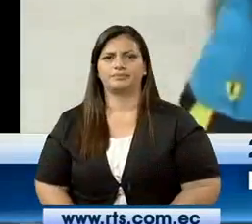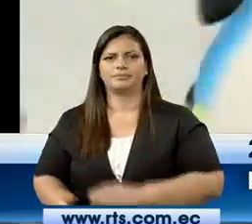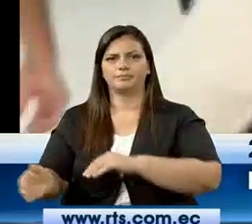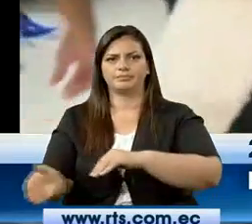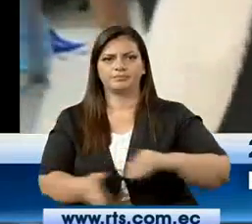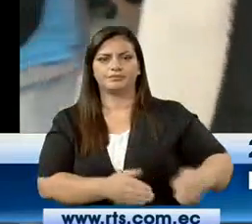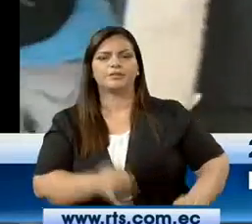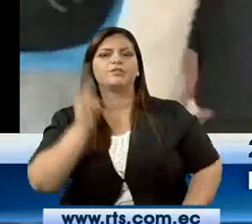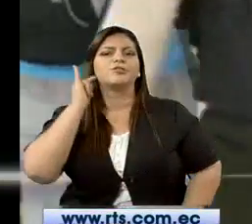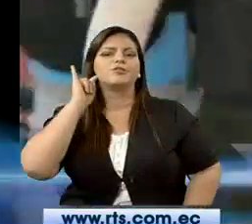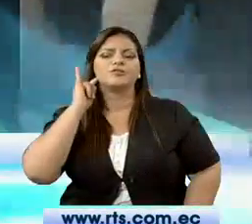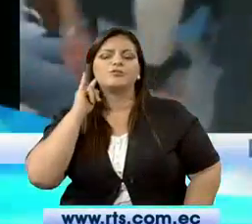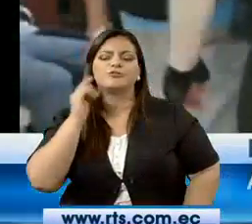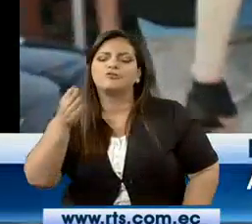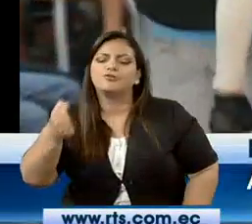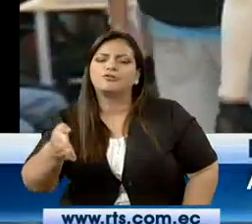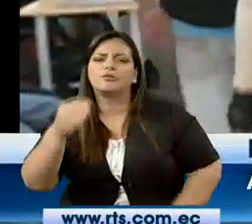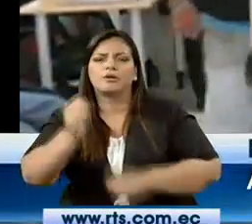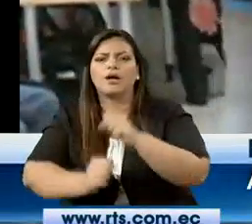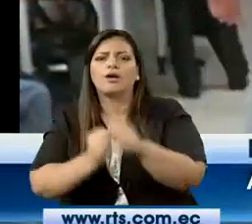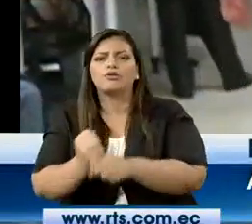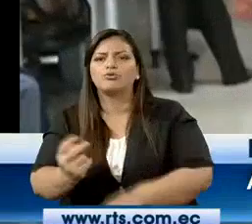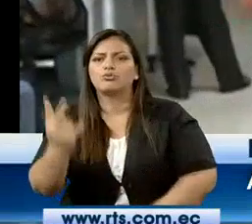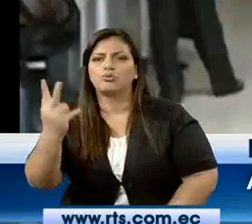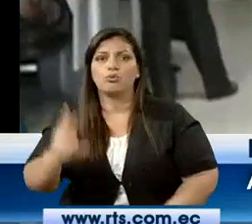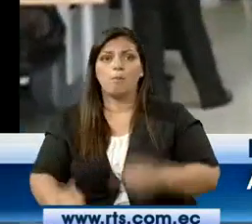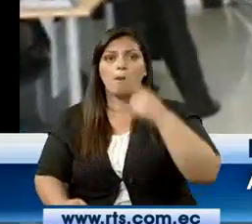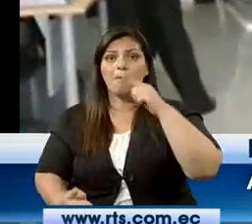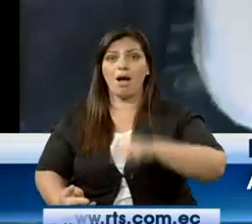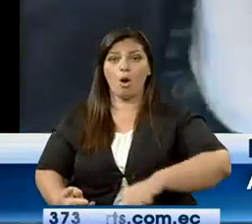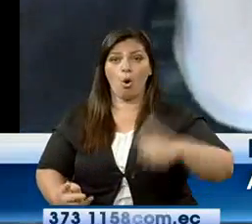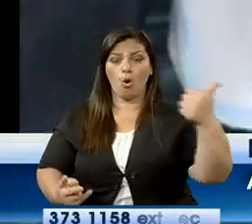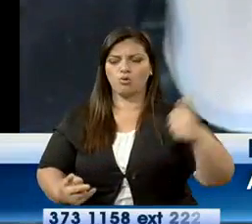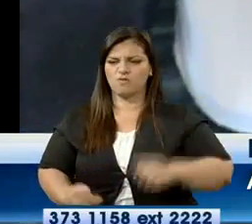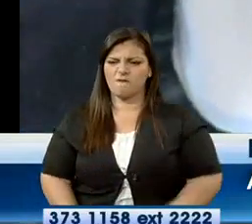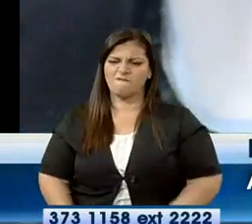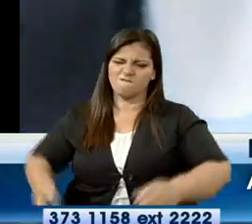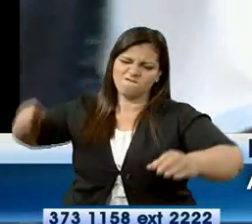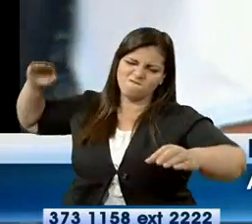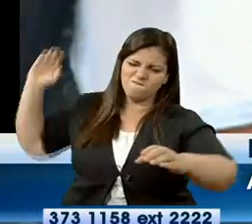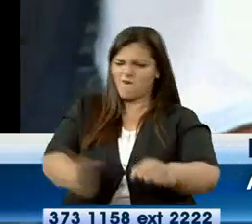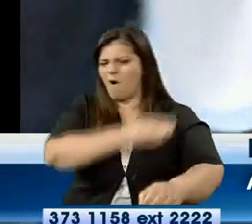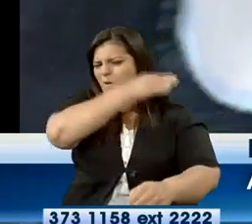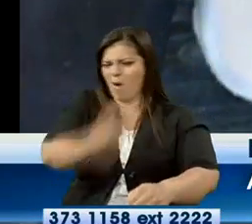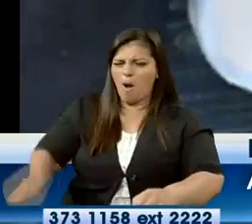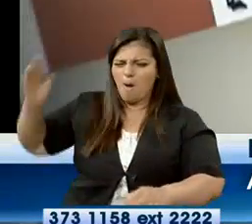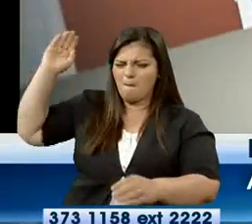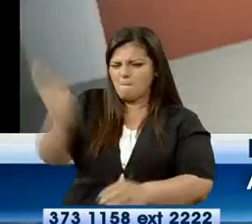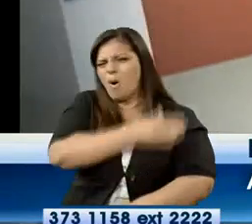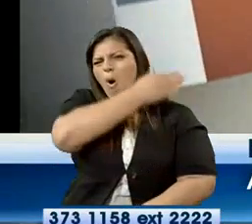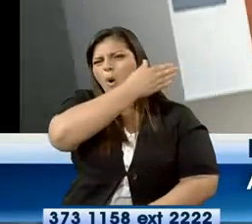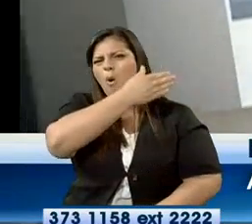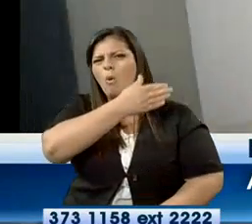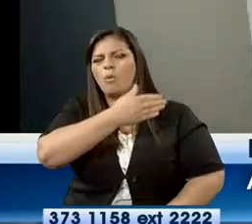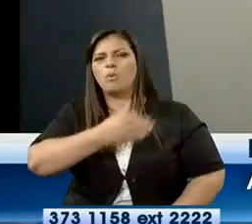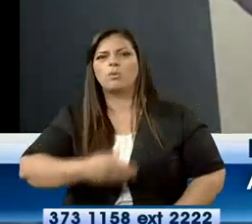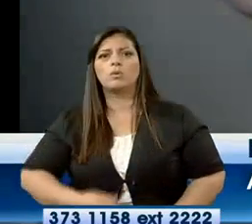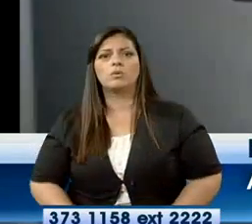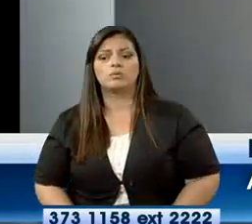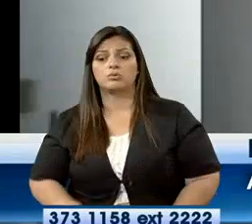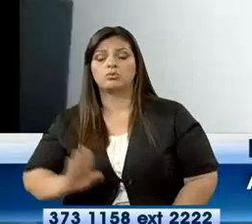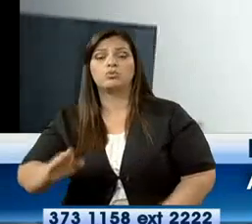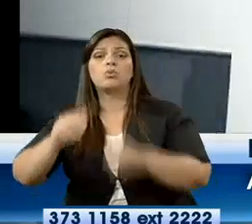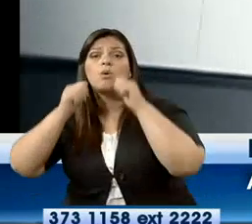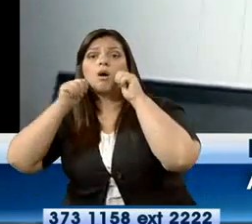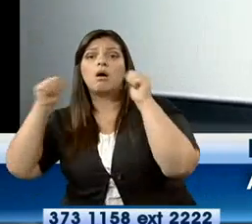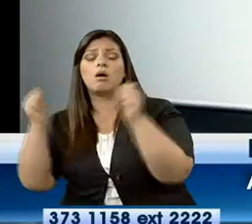de edad fue agredida presuntamente por su padrastro. La abuela de la pequeña denunció el hecho y un